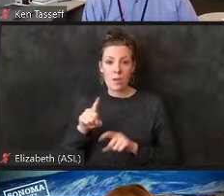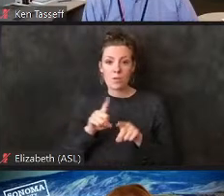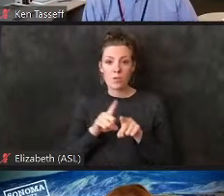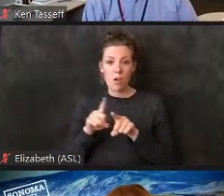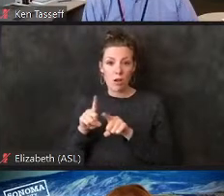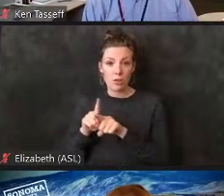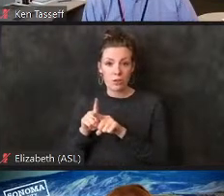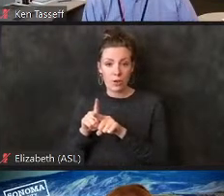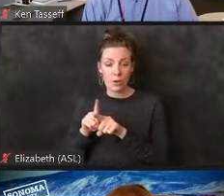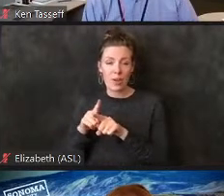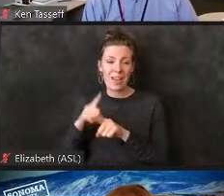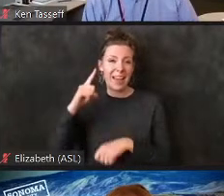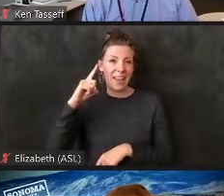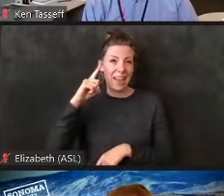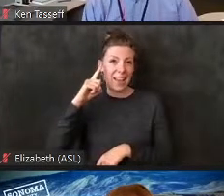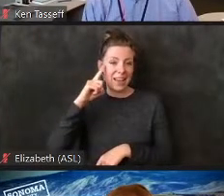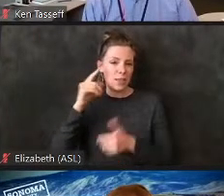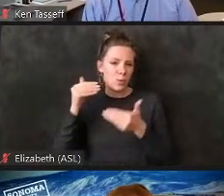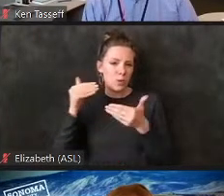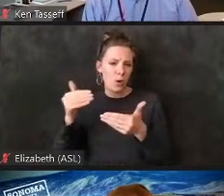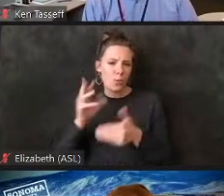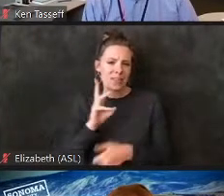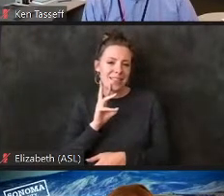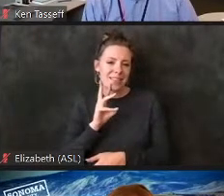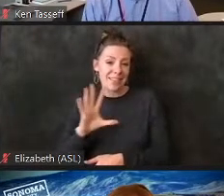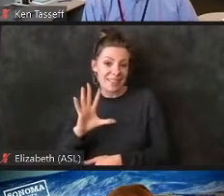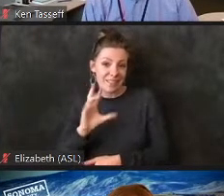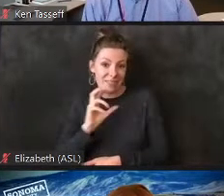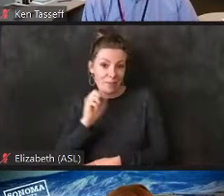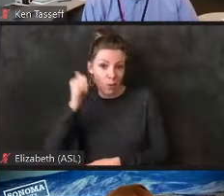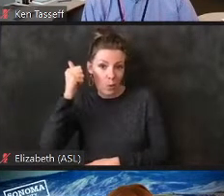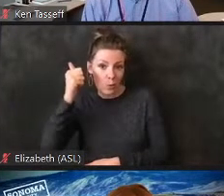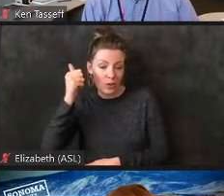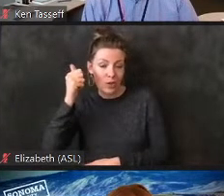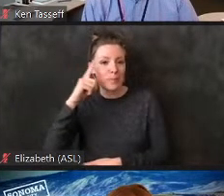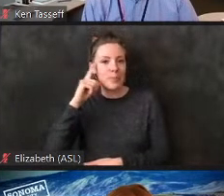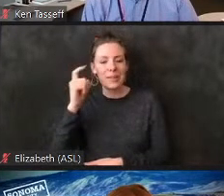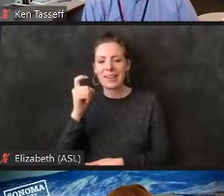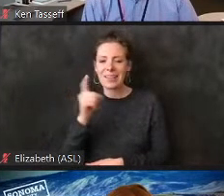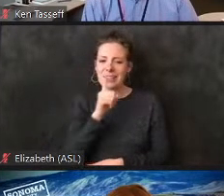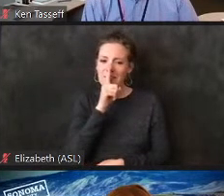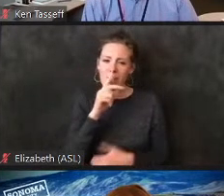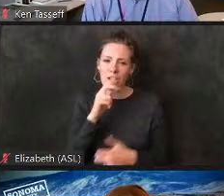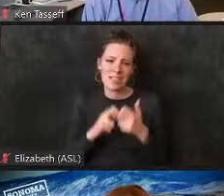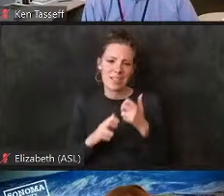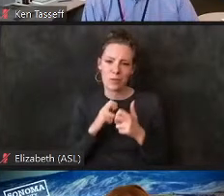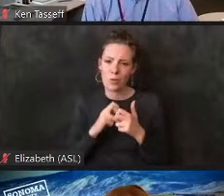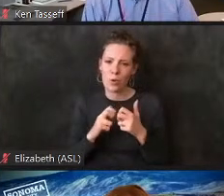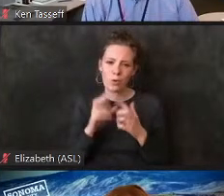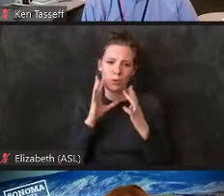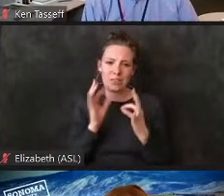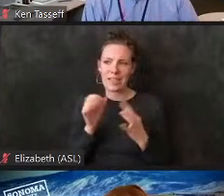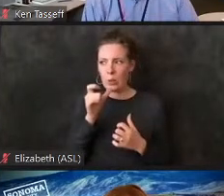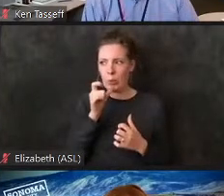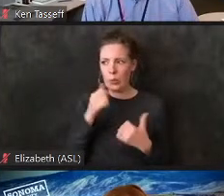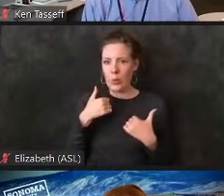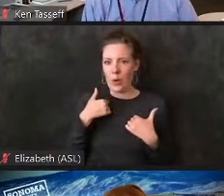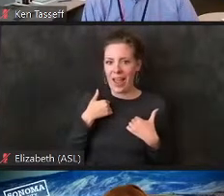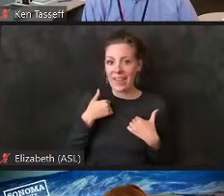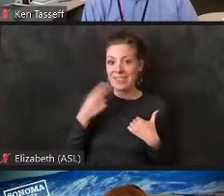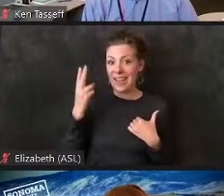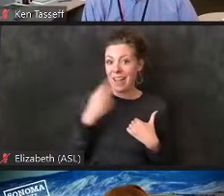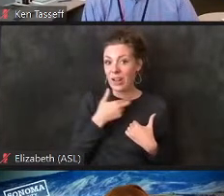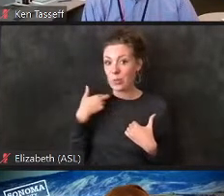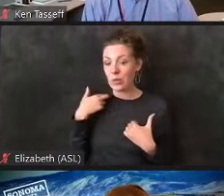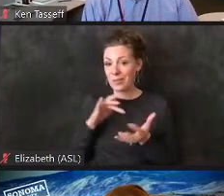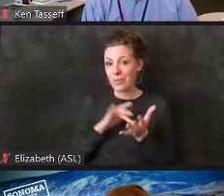arriba. O también vamos a tratar con personas de 65 años más para arriba también. Porque